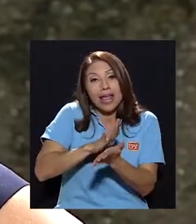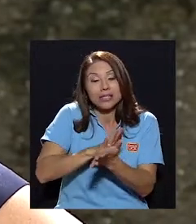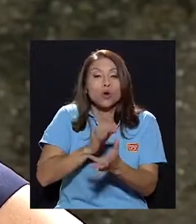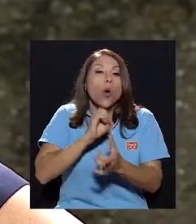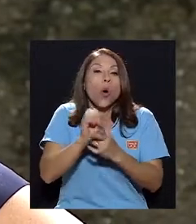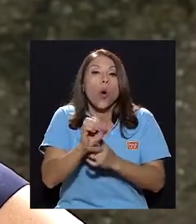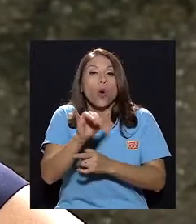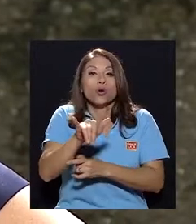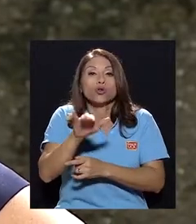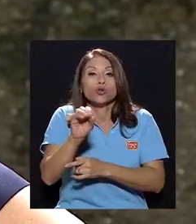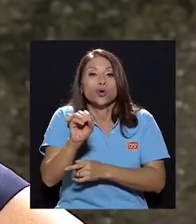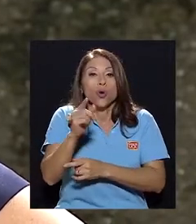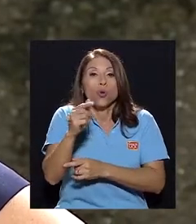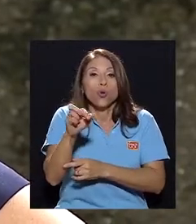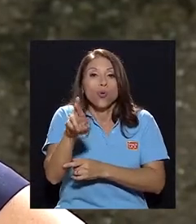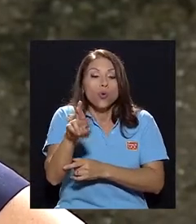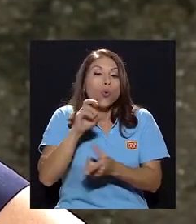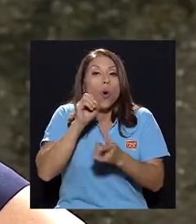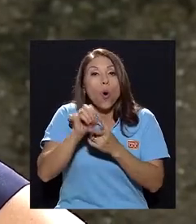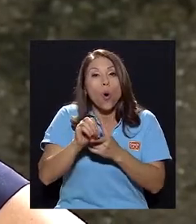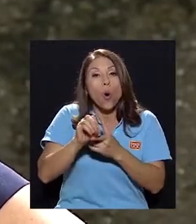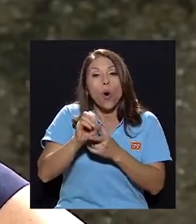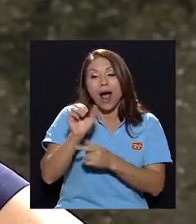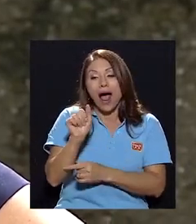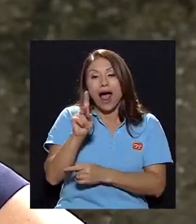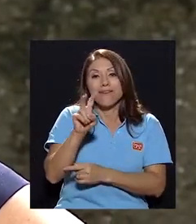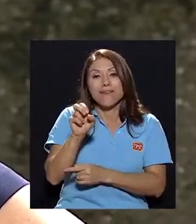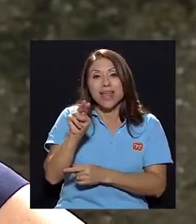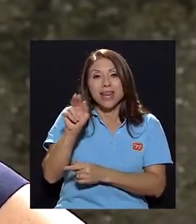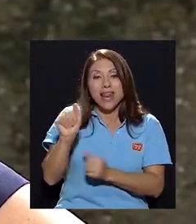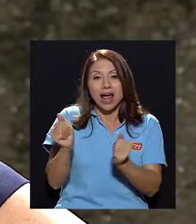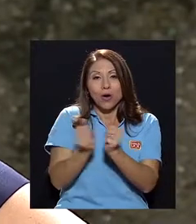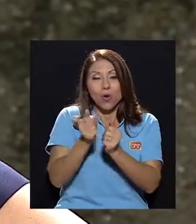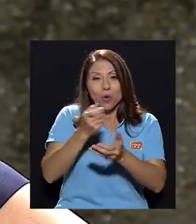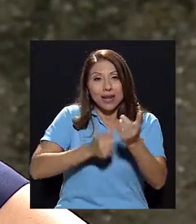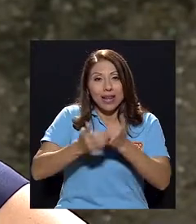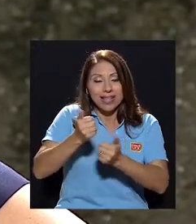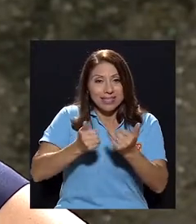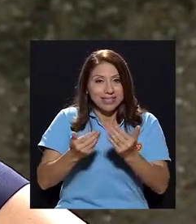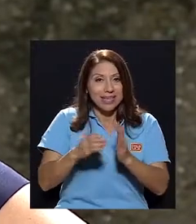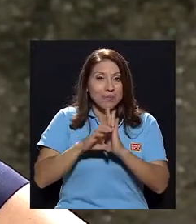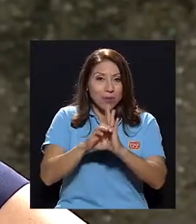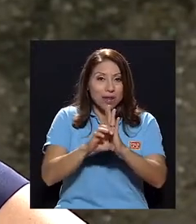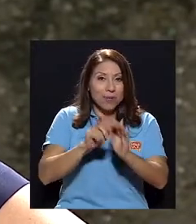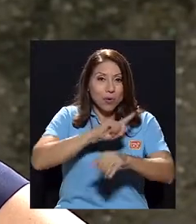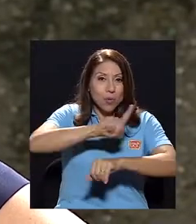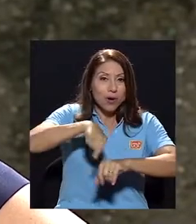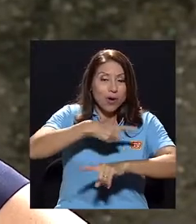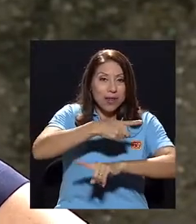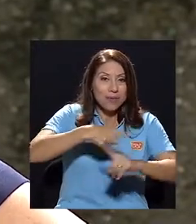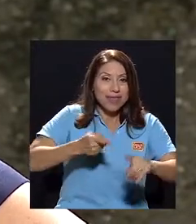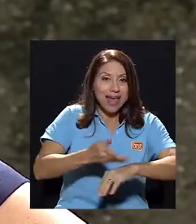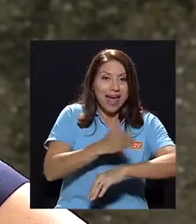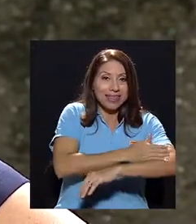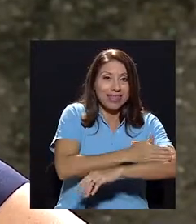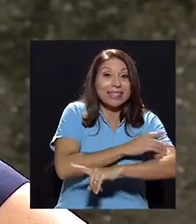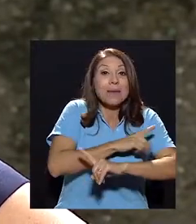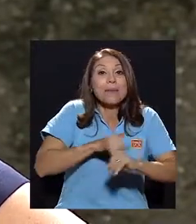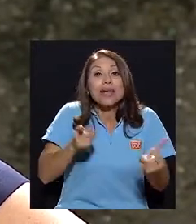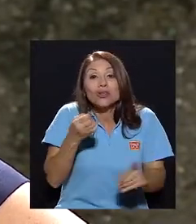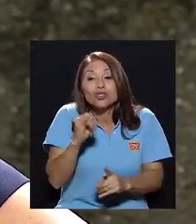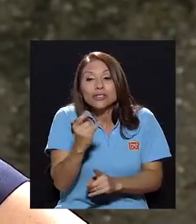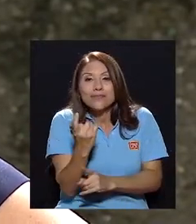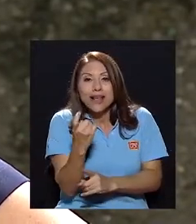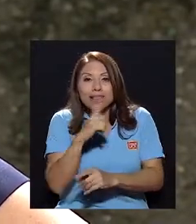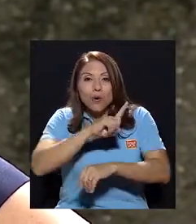puede ser un yogur, si le cae bien el yogur. O puede ser avena con leche, ¿verdad? Si es hora y media antes. Pero si ya falta una hora, entonces